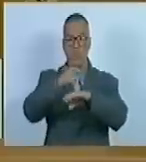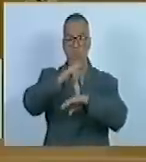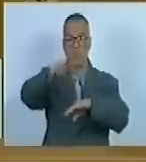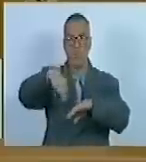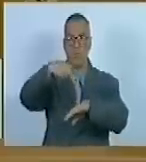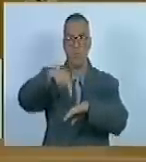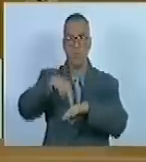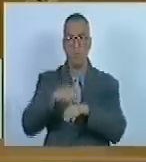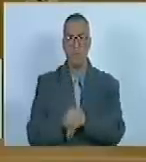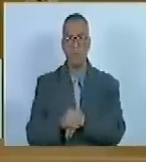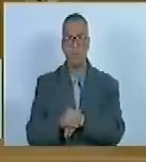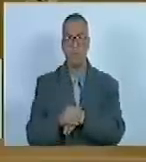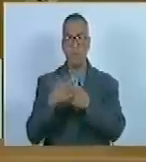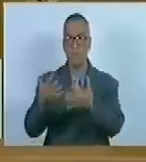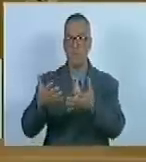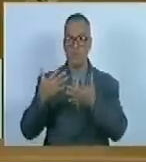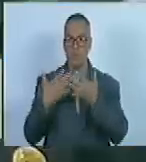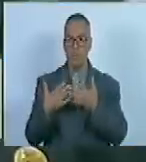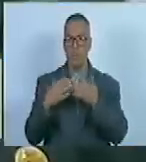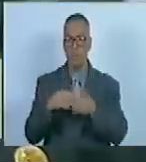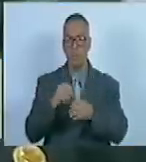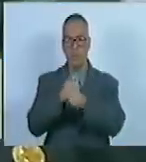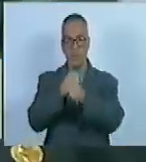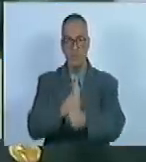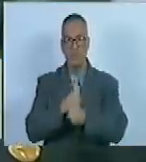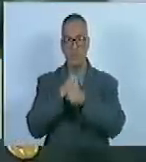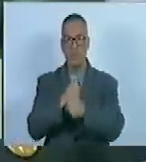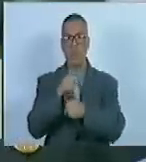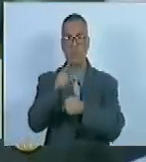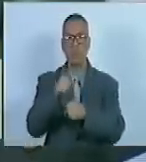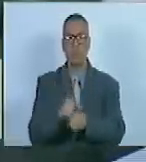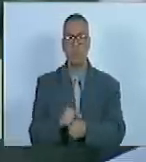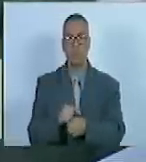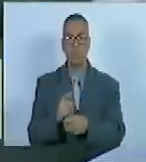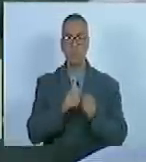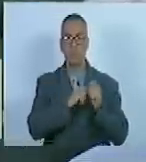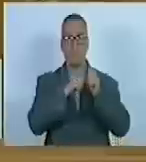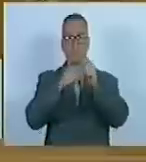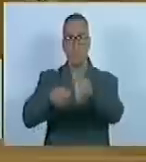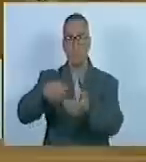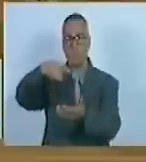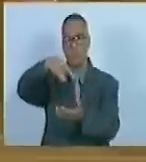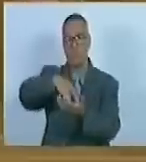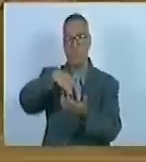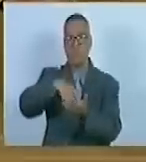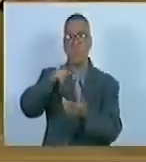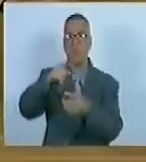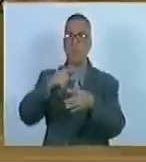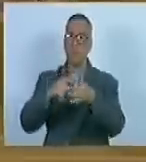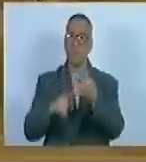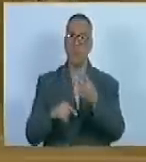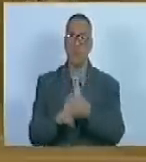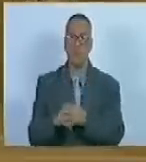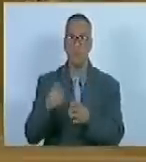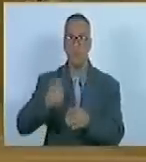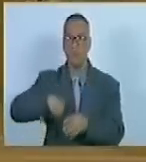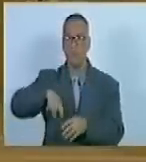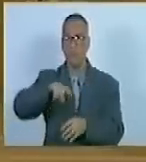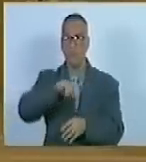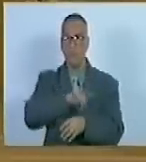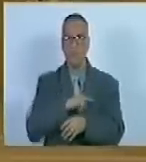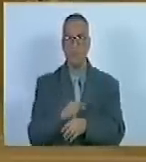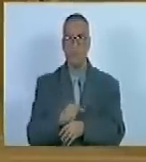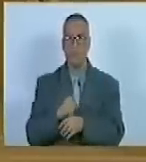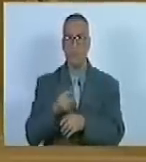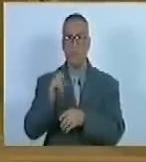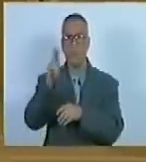nacional, recibía de un jinete el parte de Carabobo. Qué cosas, ¿no?